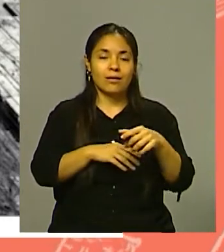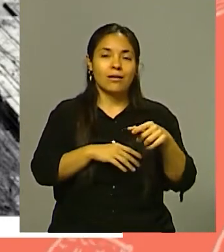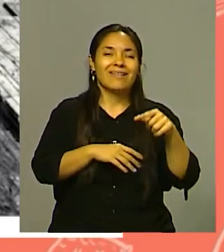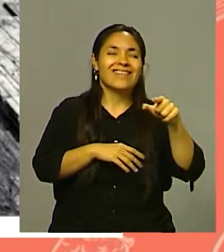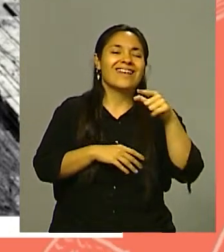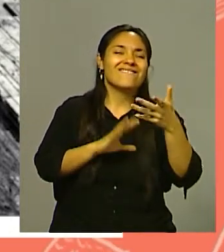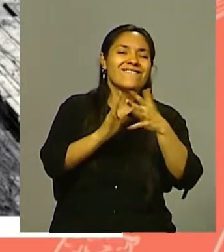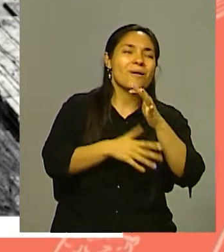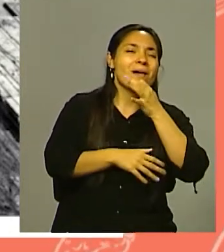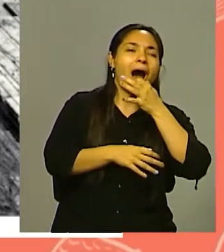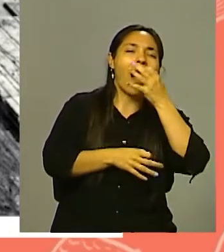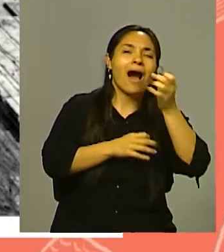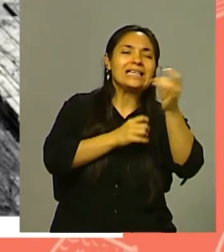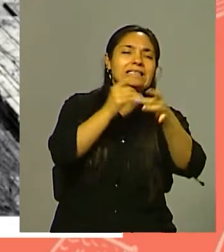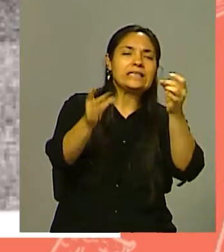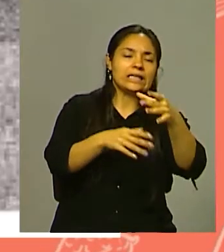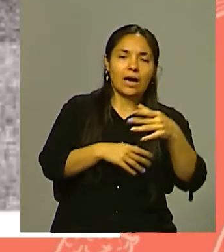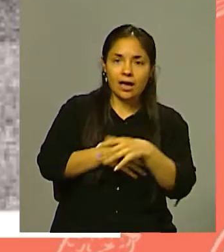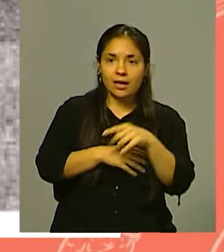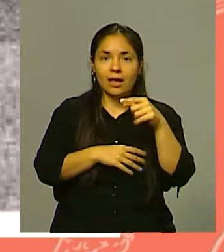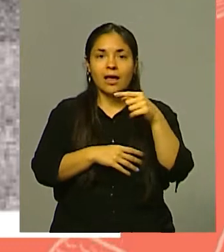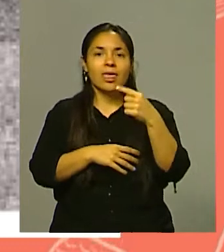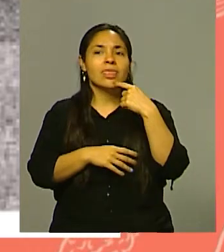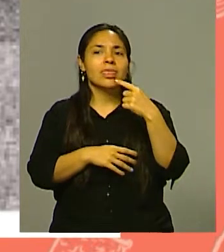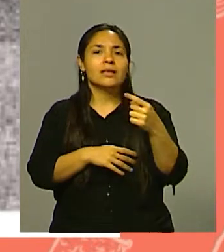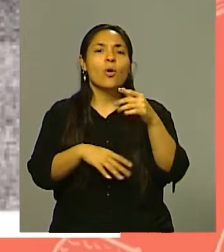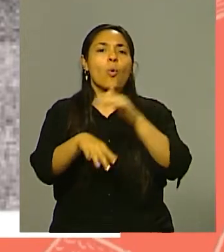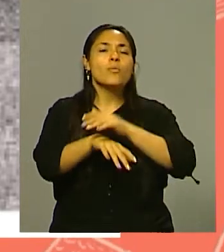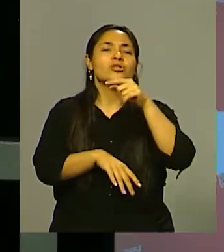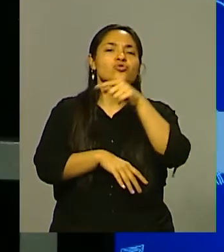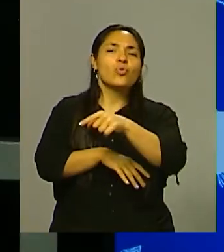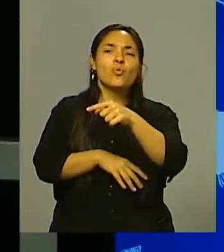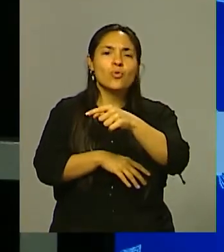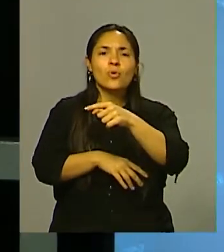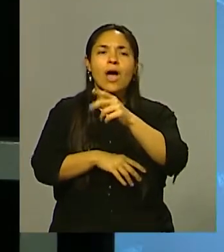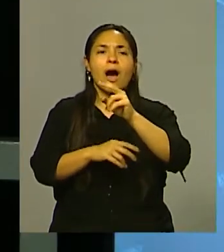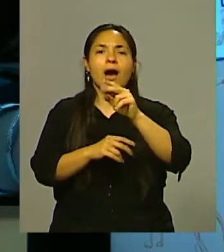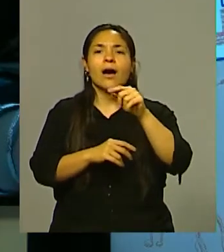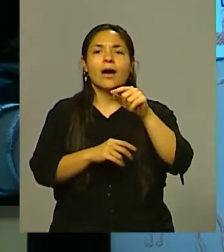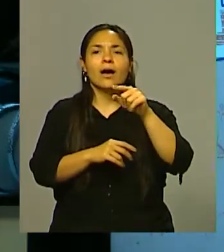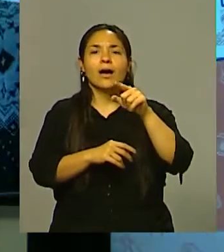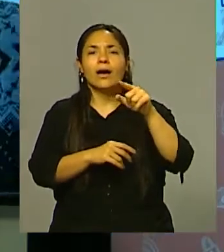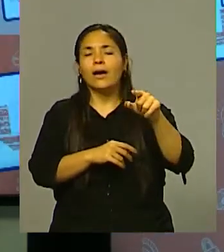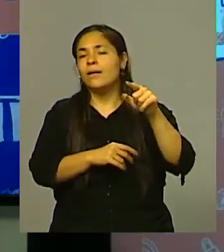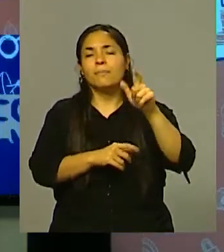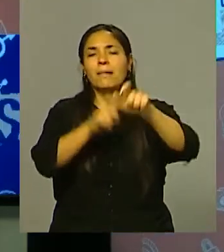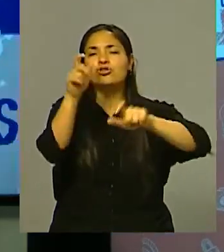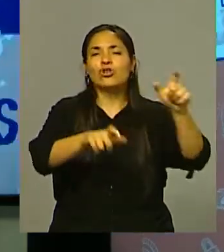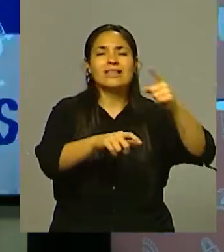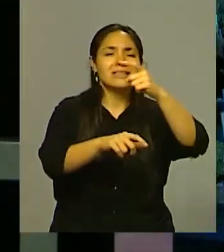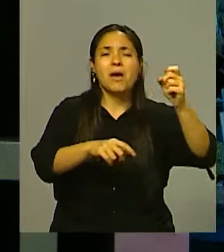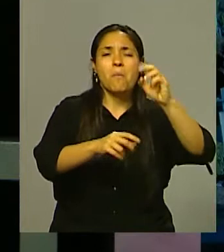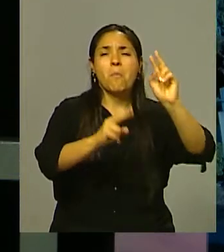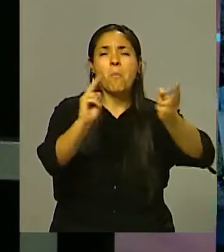100 deportados que eran comunistas. Trata, digamos, de ensuciarlo. Sí, trata de